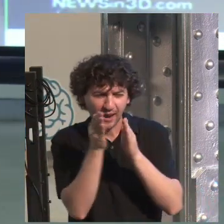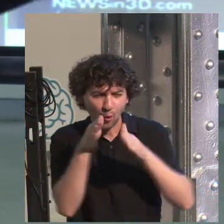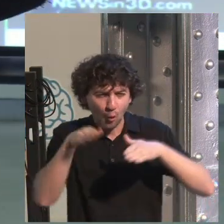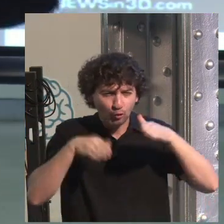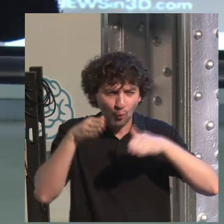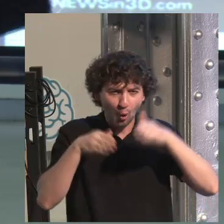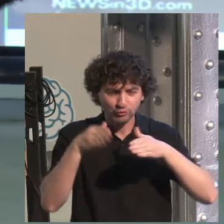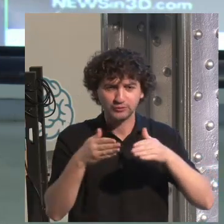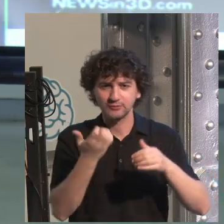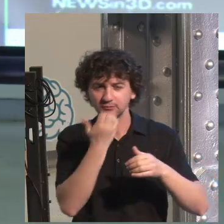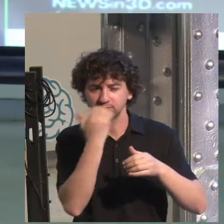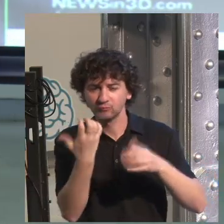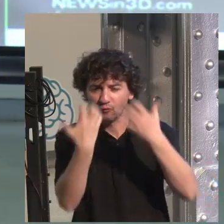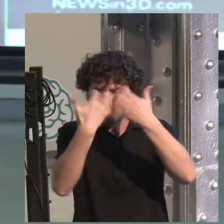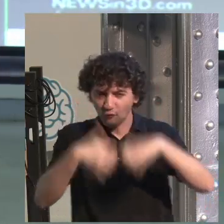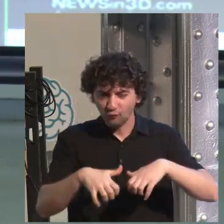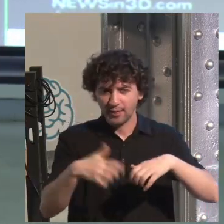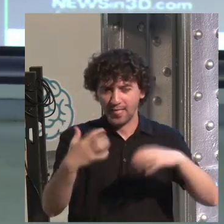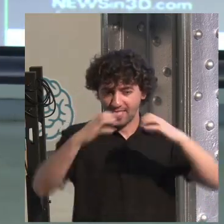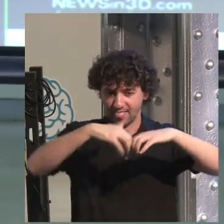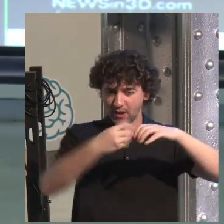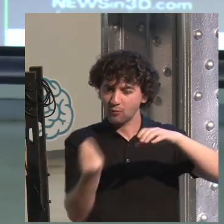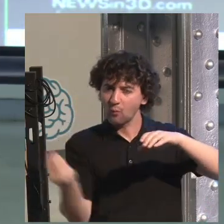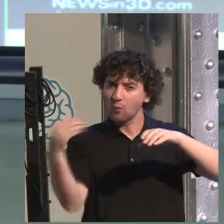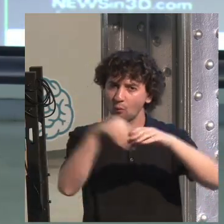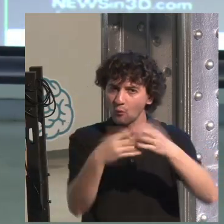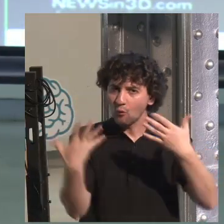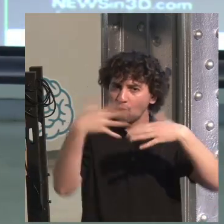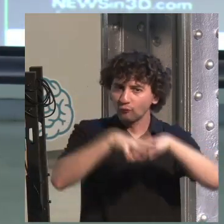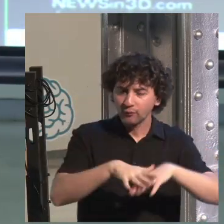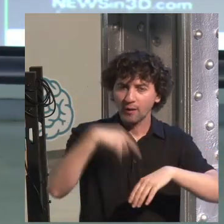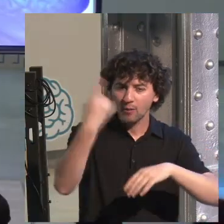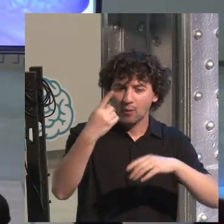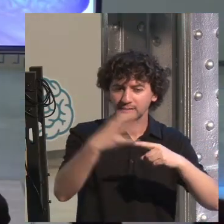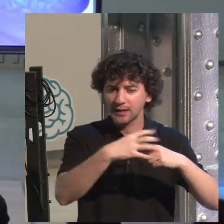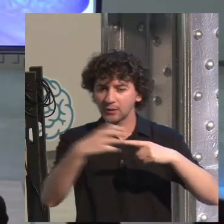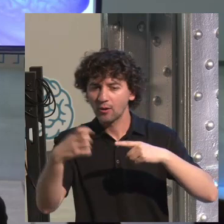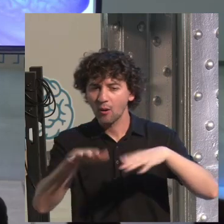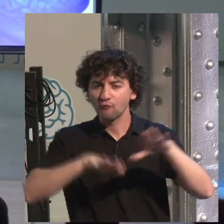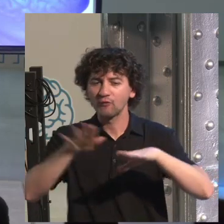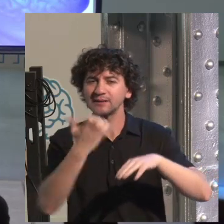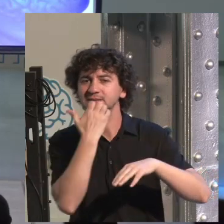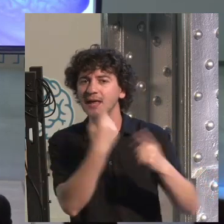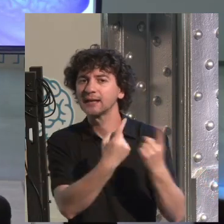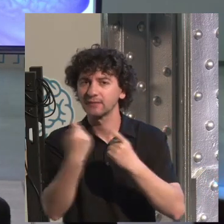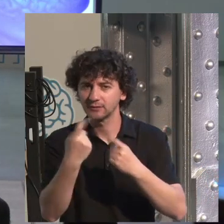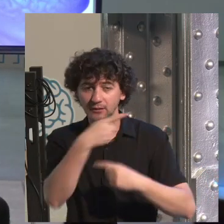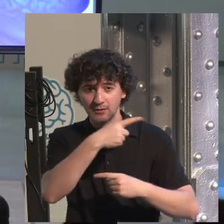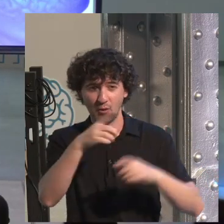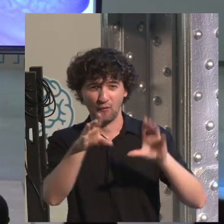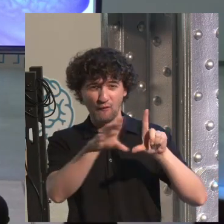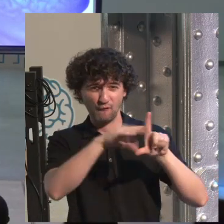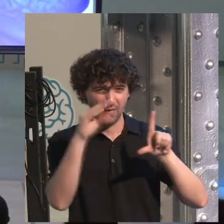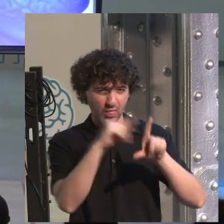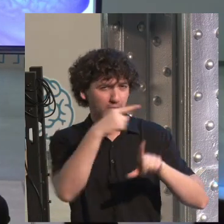podrían insertarse en nuestro cerebro y activar o desactivar neuronas según fuese necesario. Esto no es real, este vídeo, esto es